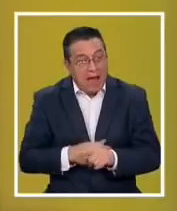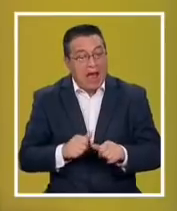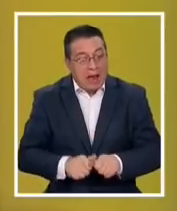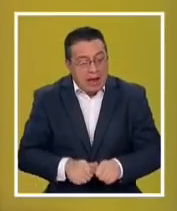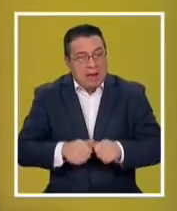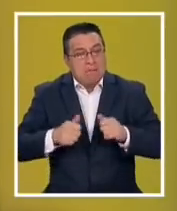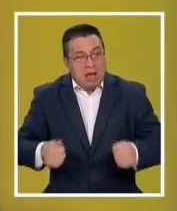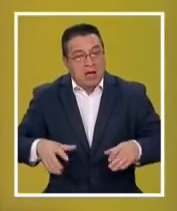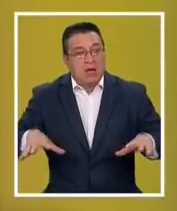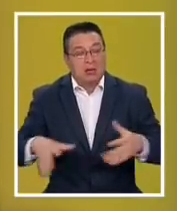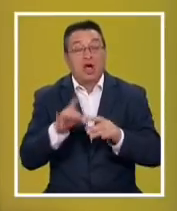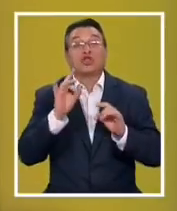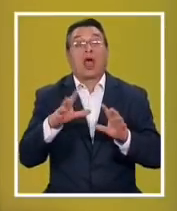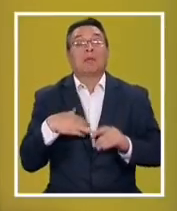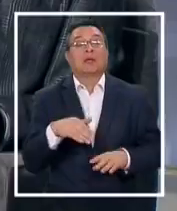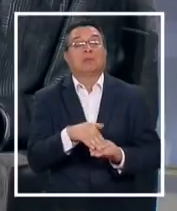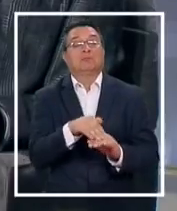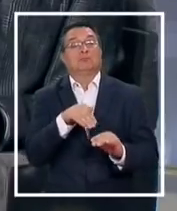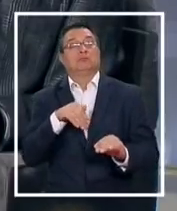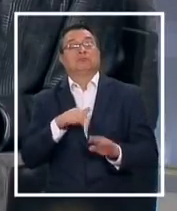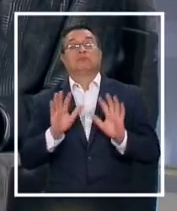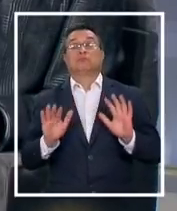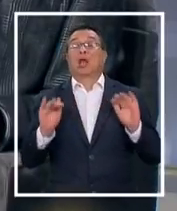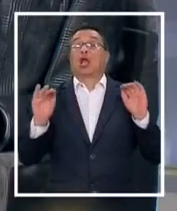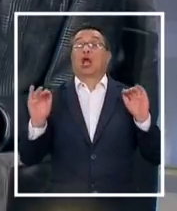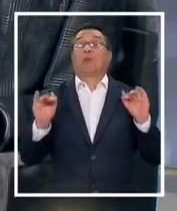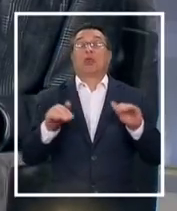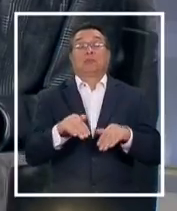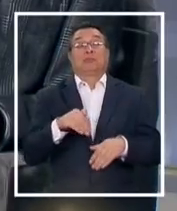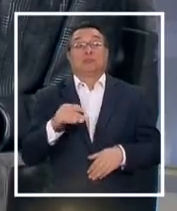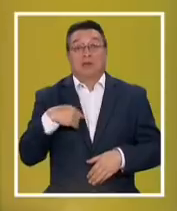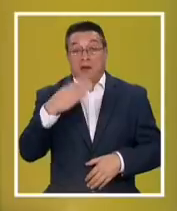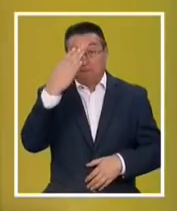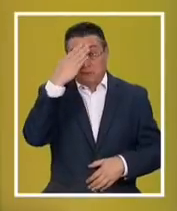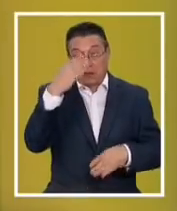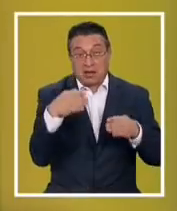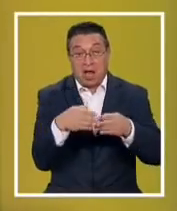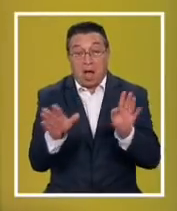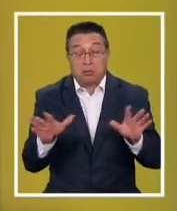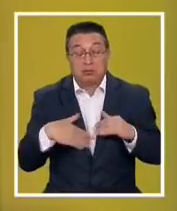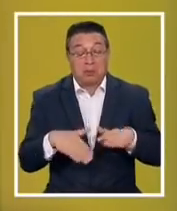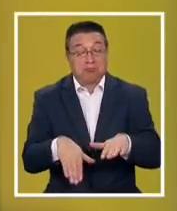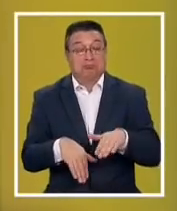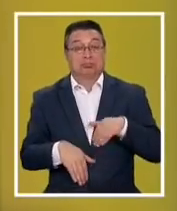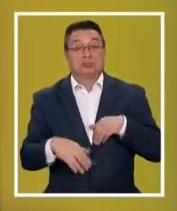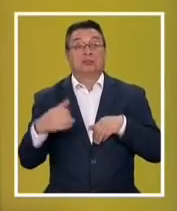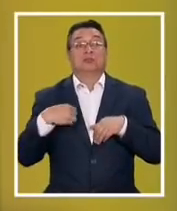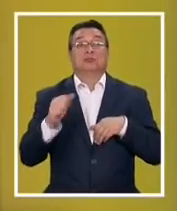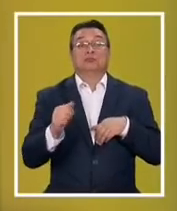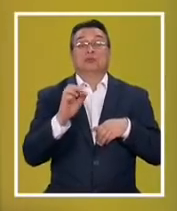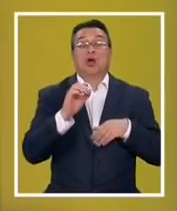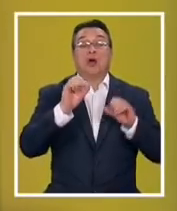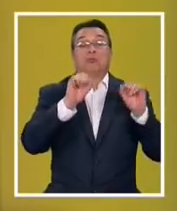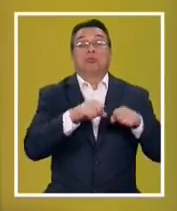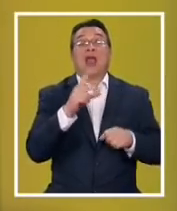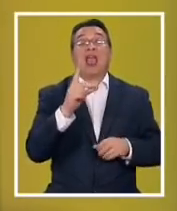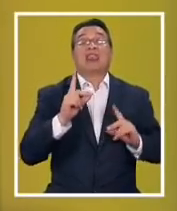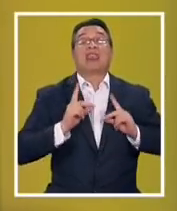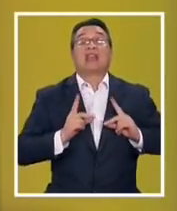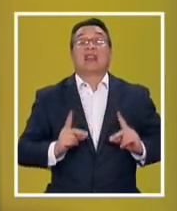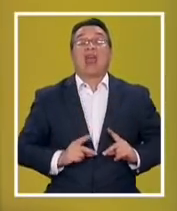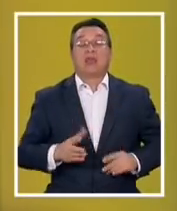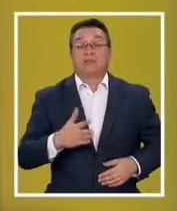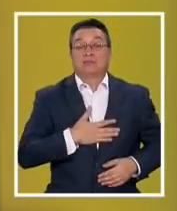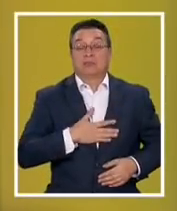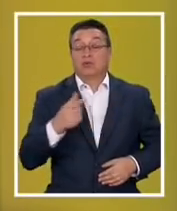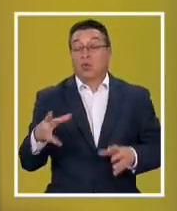se queda solo en la zona de confort, porque a mí la zona de confort de Frente Amplio hoy día es que nosotros mantengamos a prueba de dignidad. Y la zona de confort